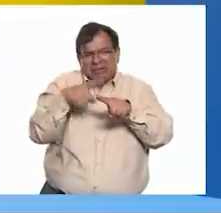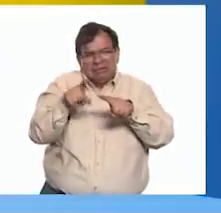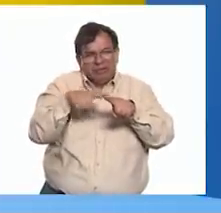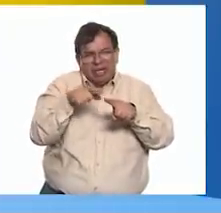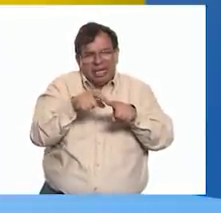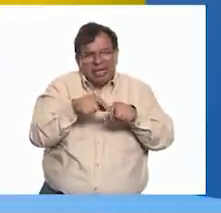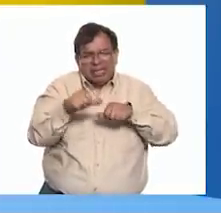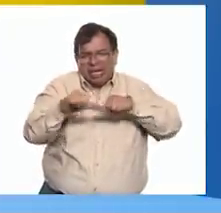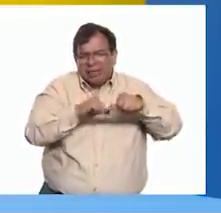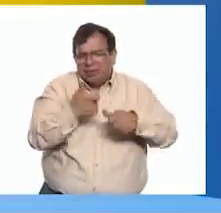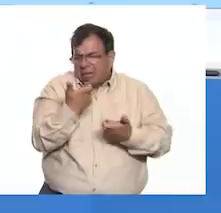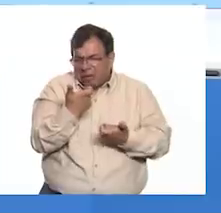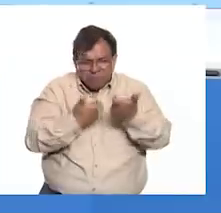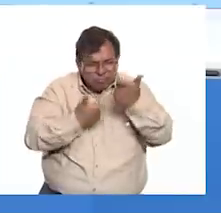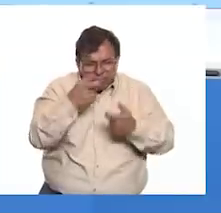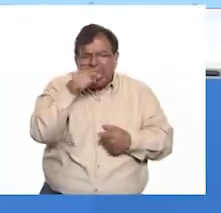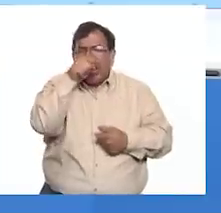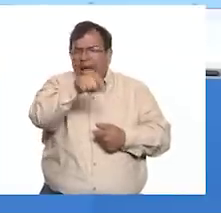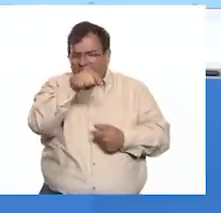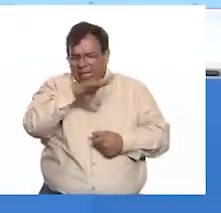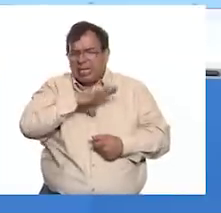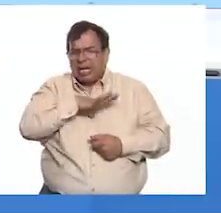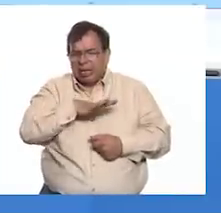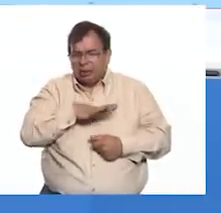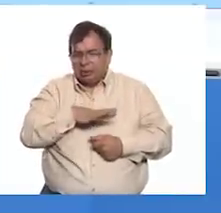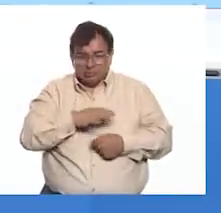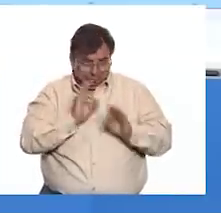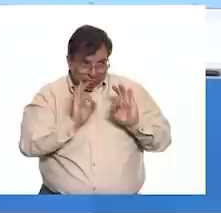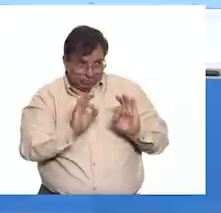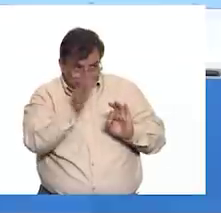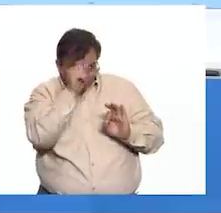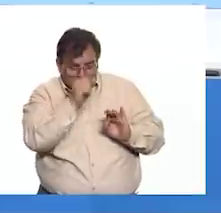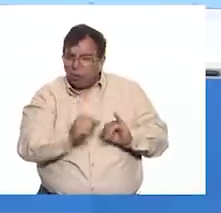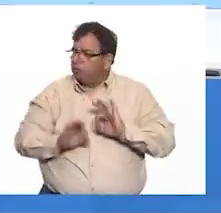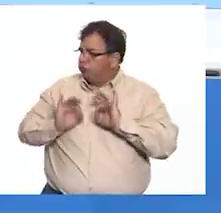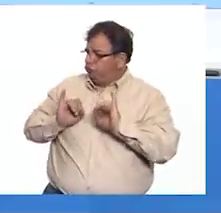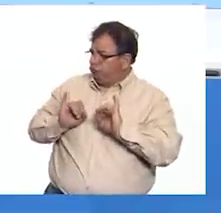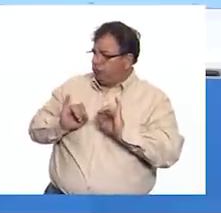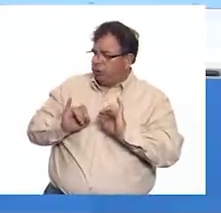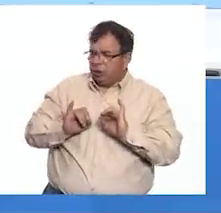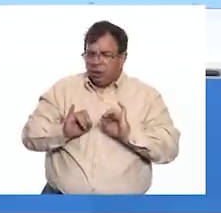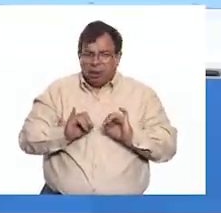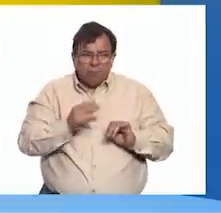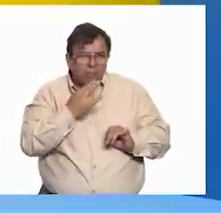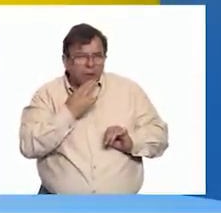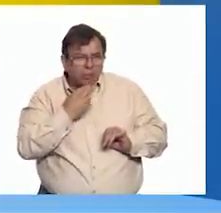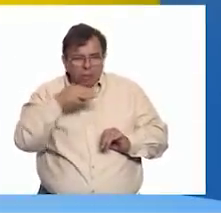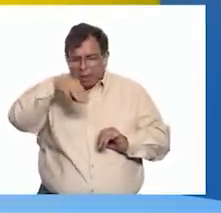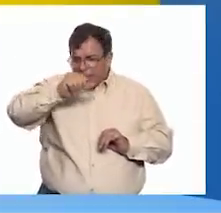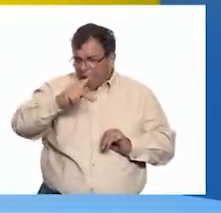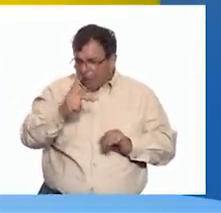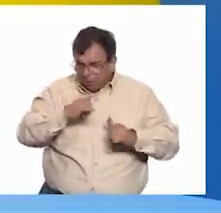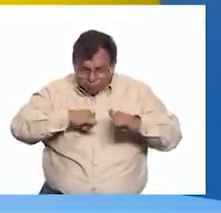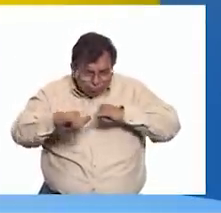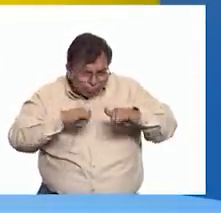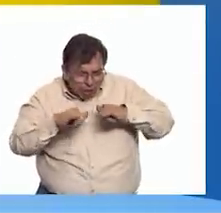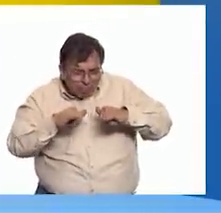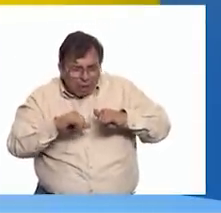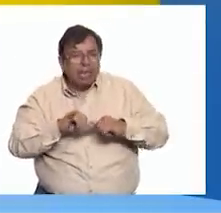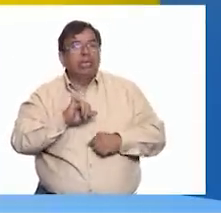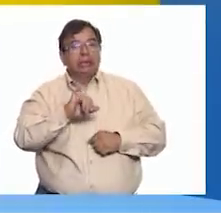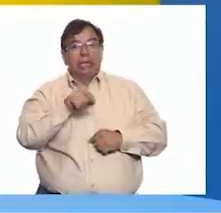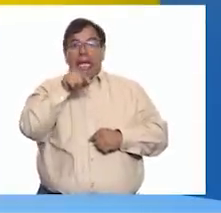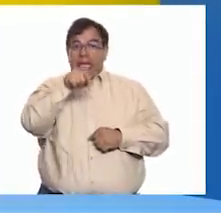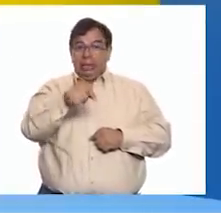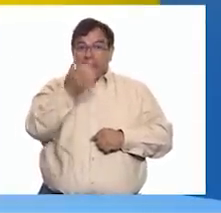económicas que allí se desarrollan. ¿Te parece, Larisa? Me parece perfecto. ¿Y lo haremos a través de los mapas? Sí, es nuestra forma de